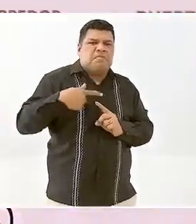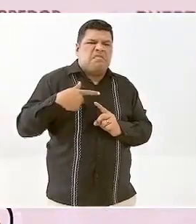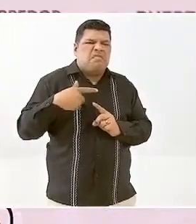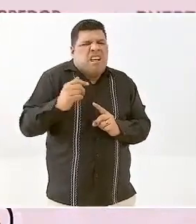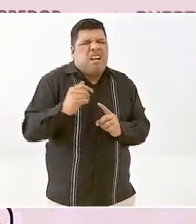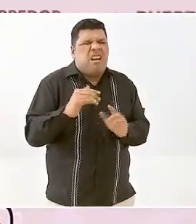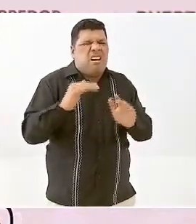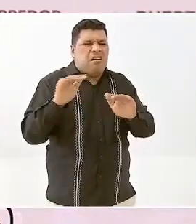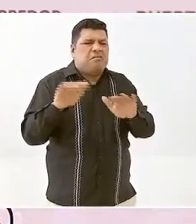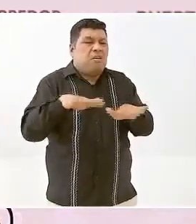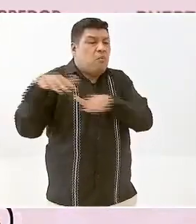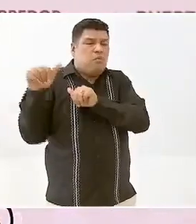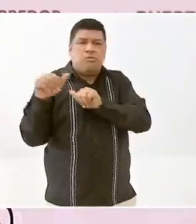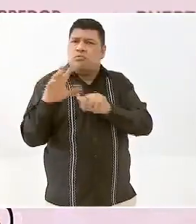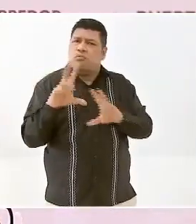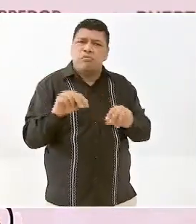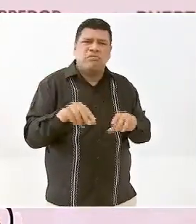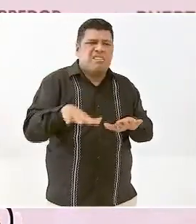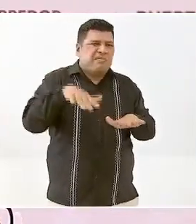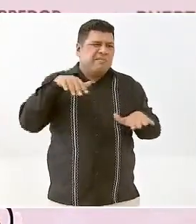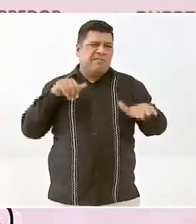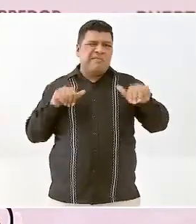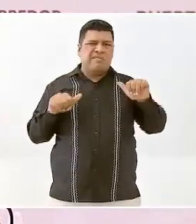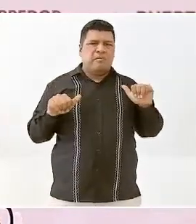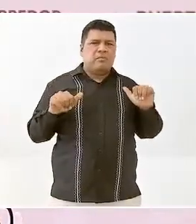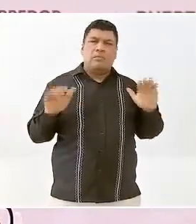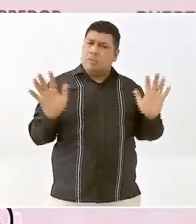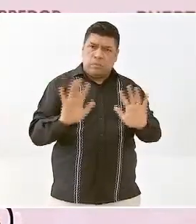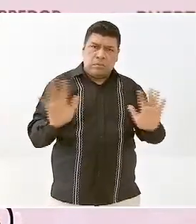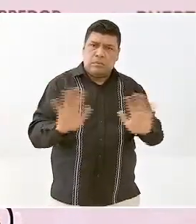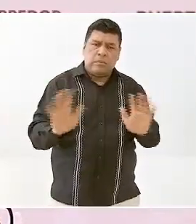retroceda, que no vayan a